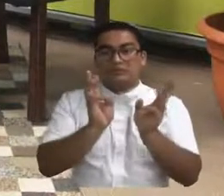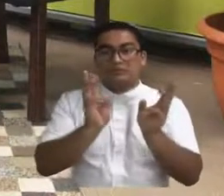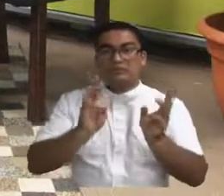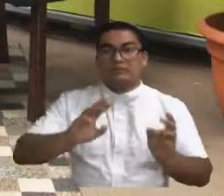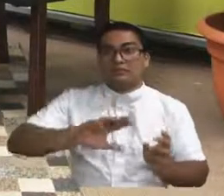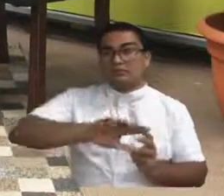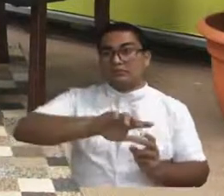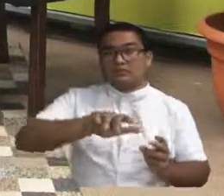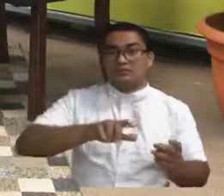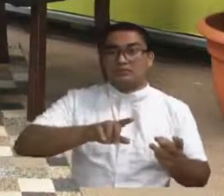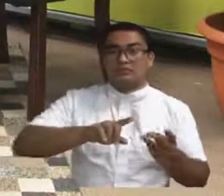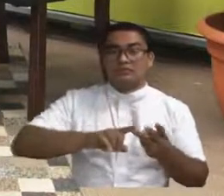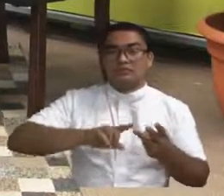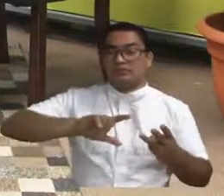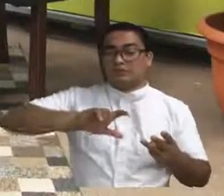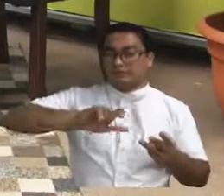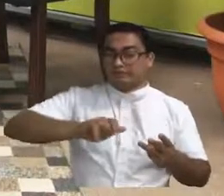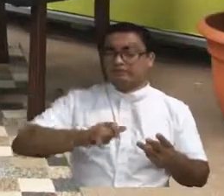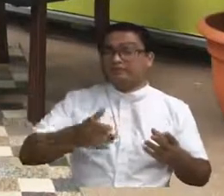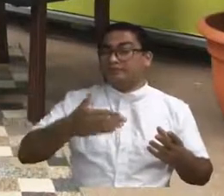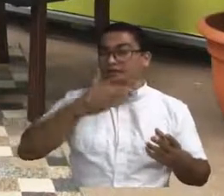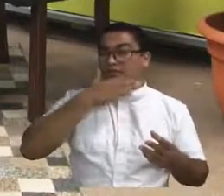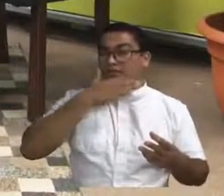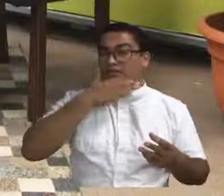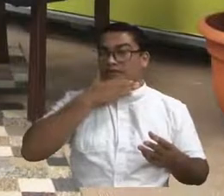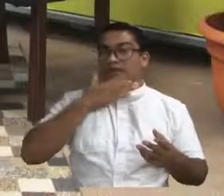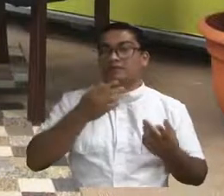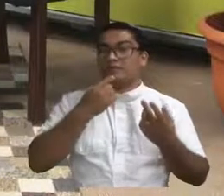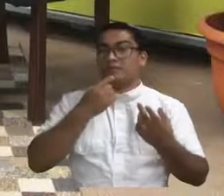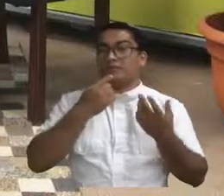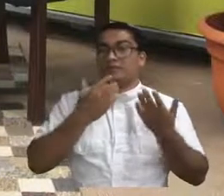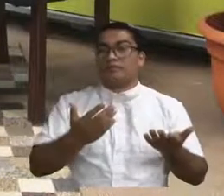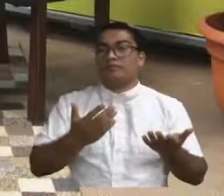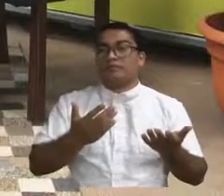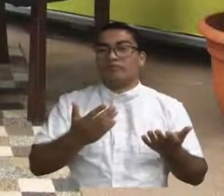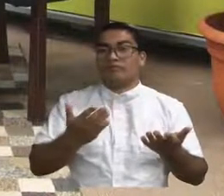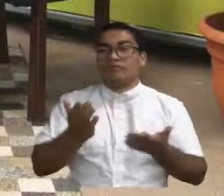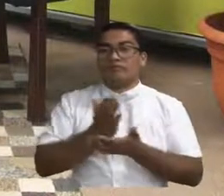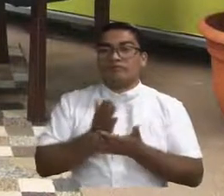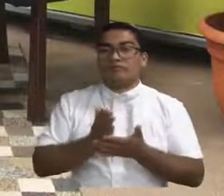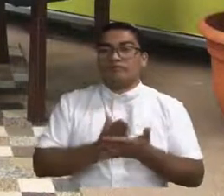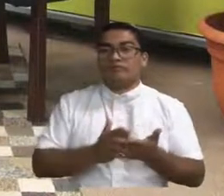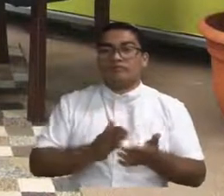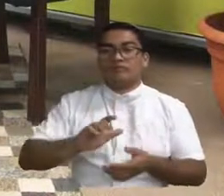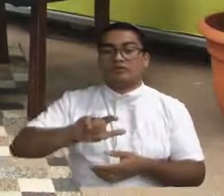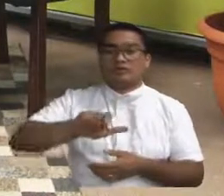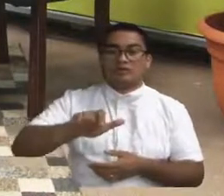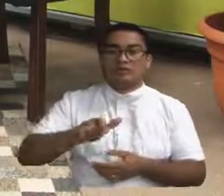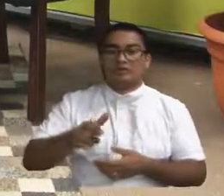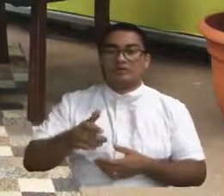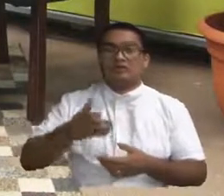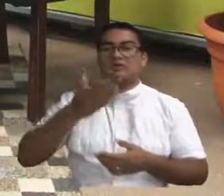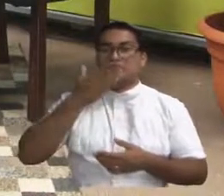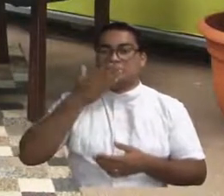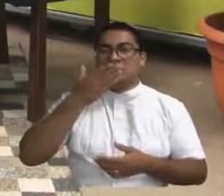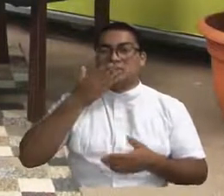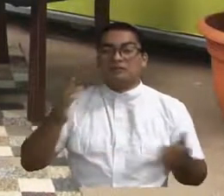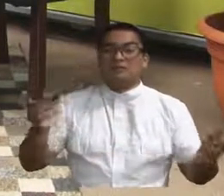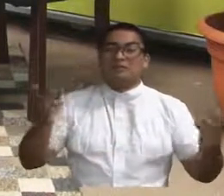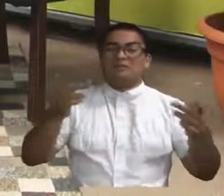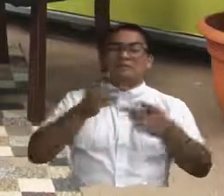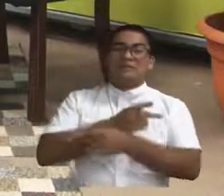el limón, sobre todo los cítricos, porque los cítricos son alergénicos y cuando andan en el cuadro respiratorio, pues se